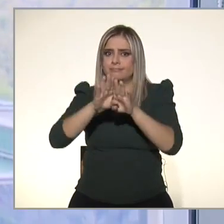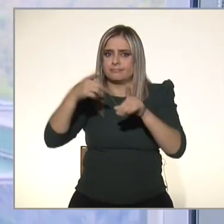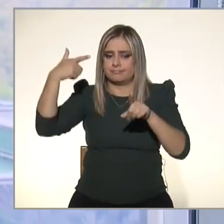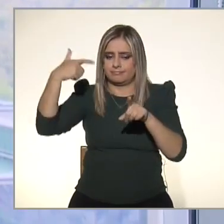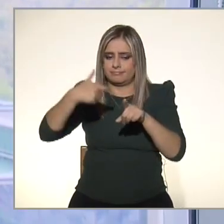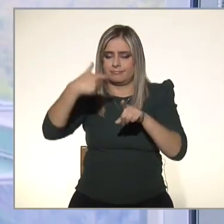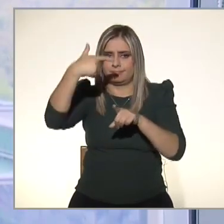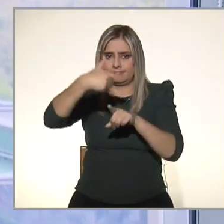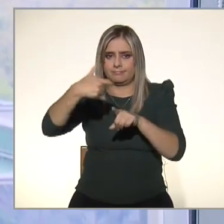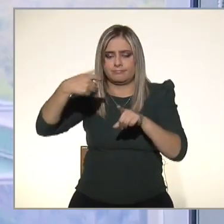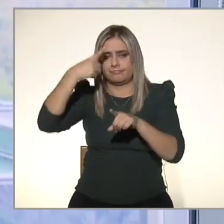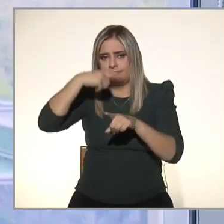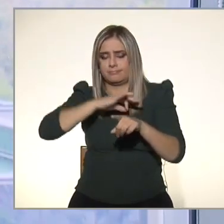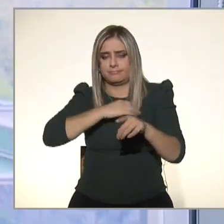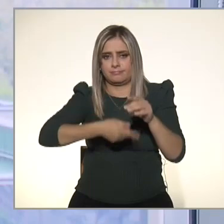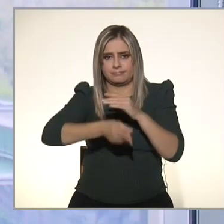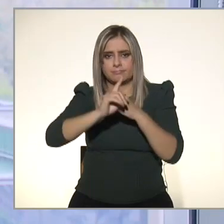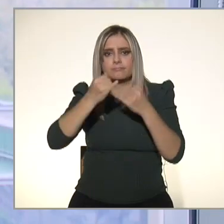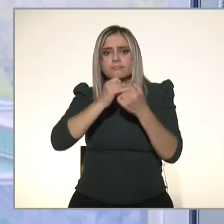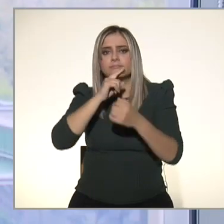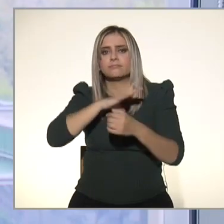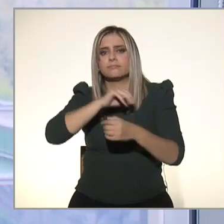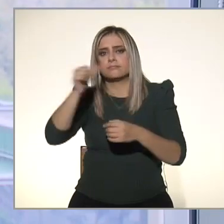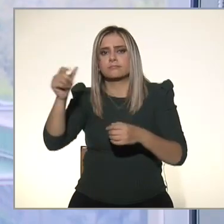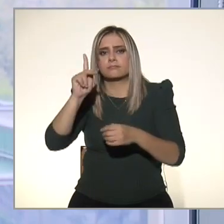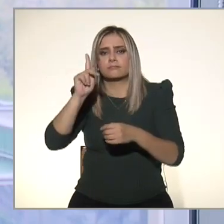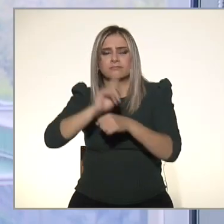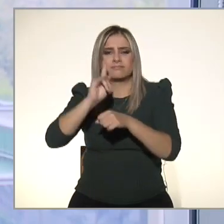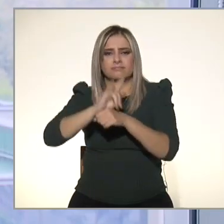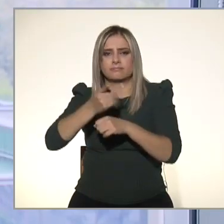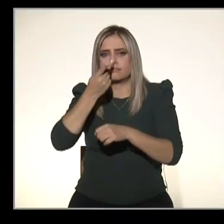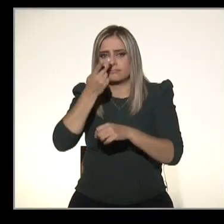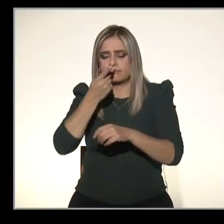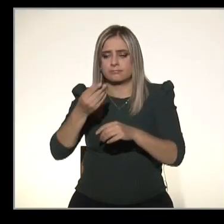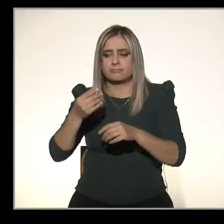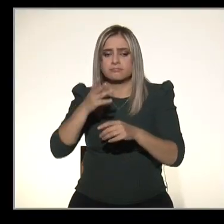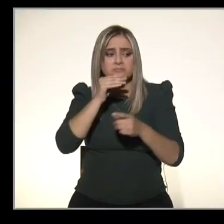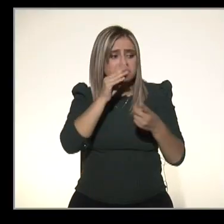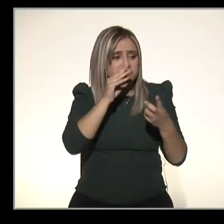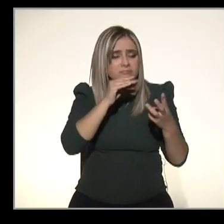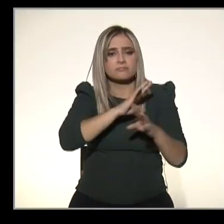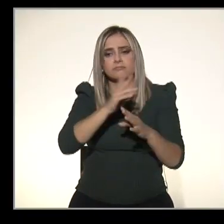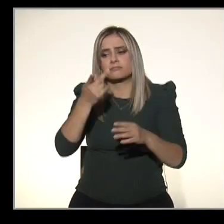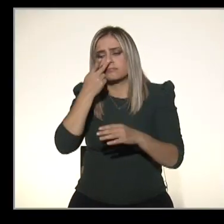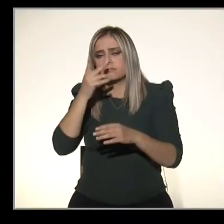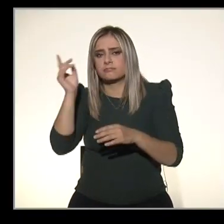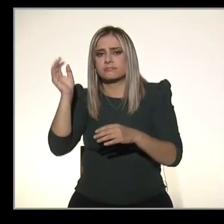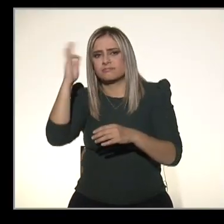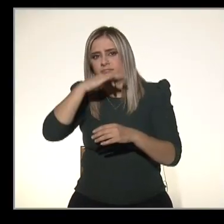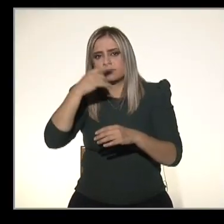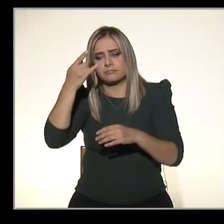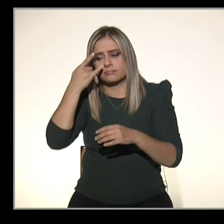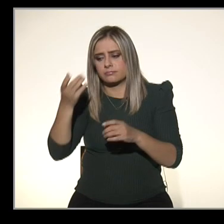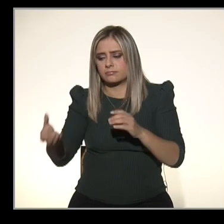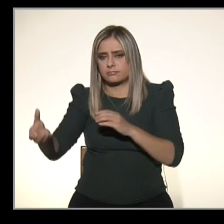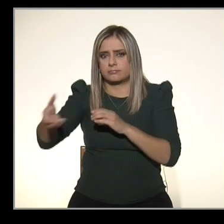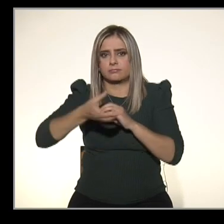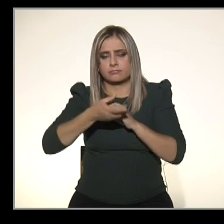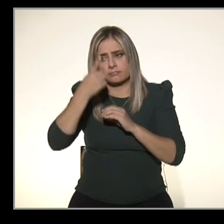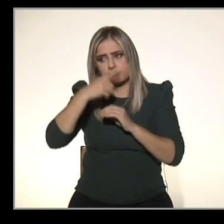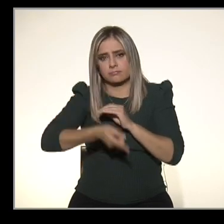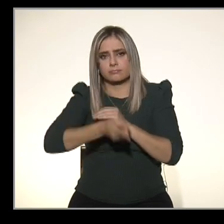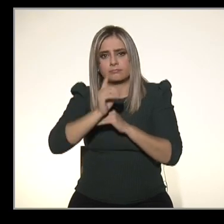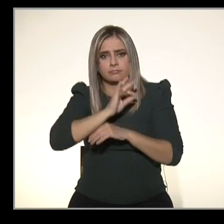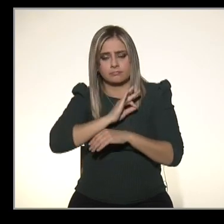Y también hay una opción como la prótesis de pene, cuando en realidad nada de lo demás funcionó. Para la eyaculación precoz, que es otro problema para